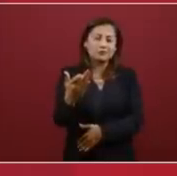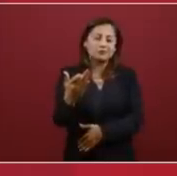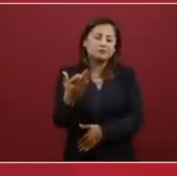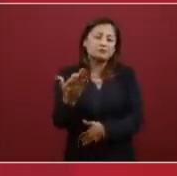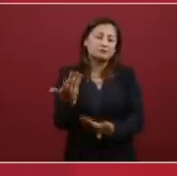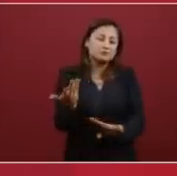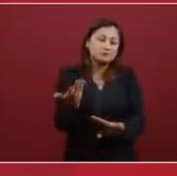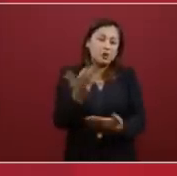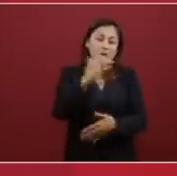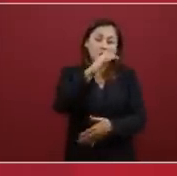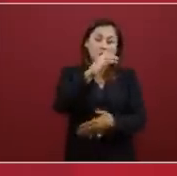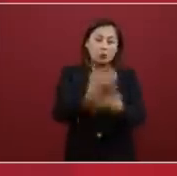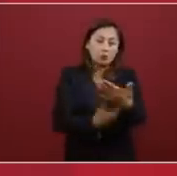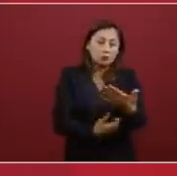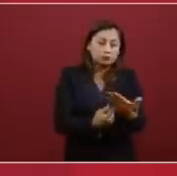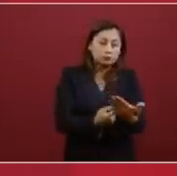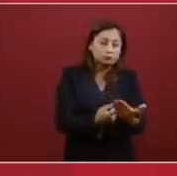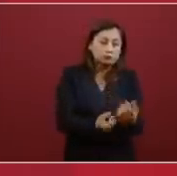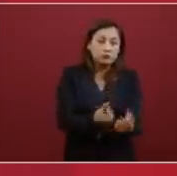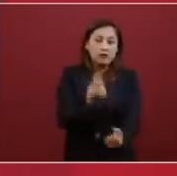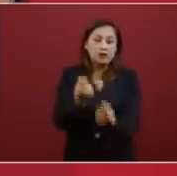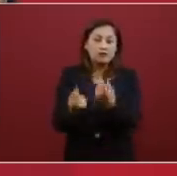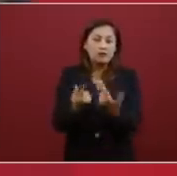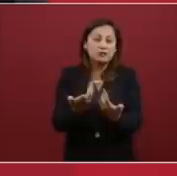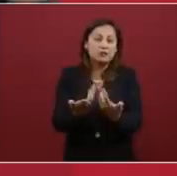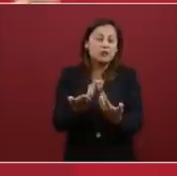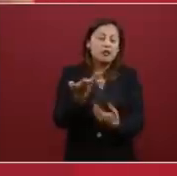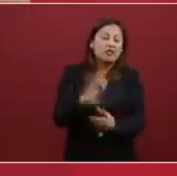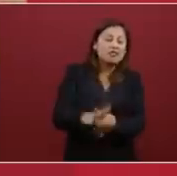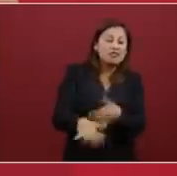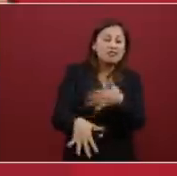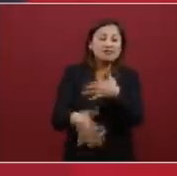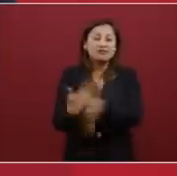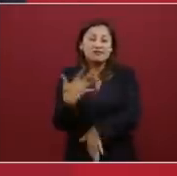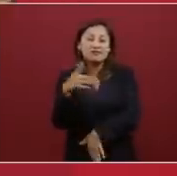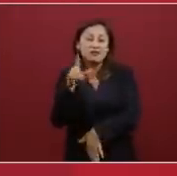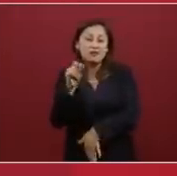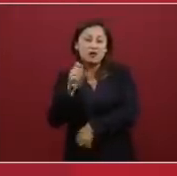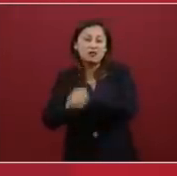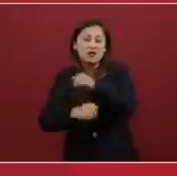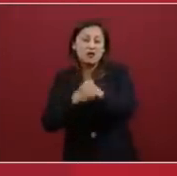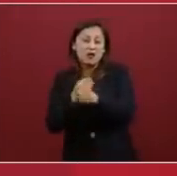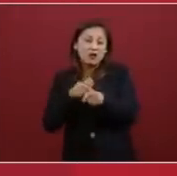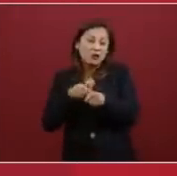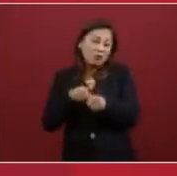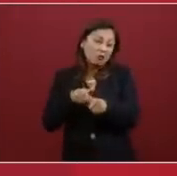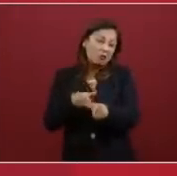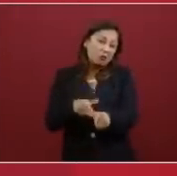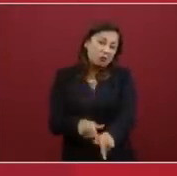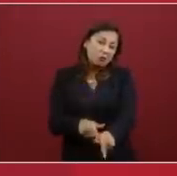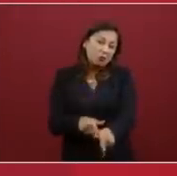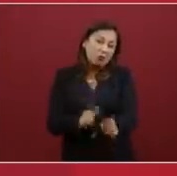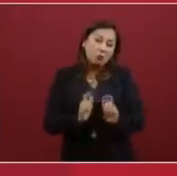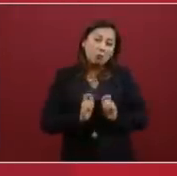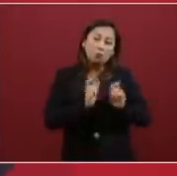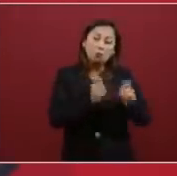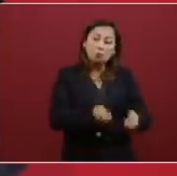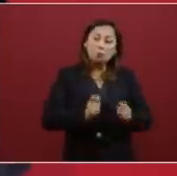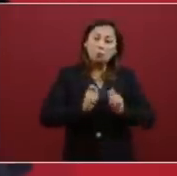contratos a 10, a 15, 20 años, concesiones